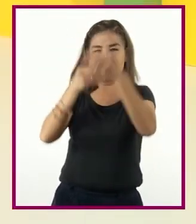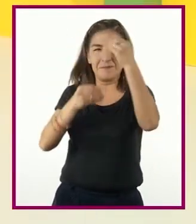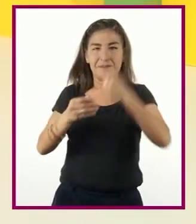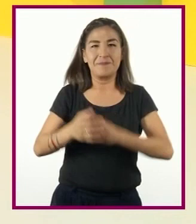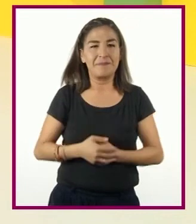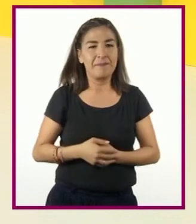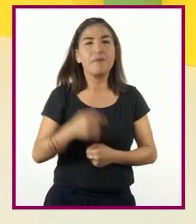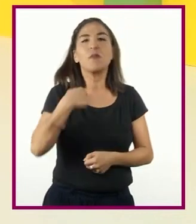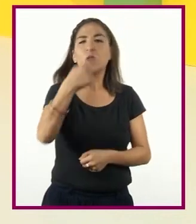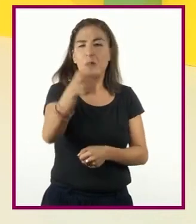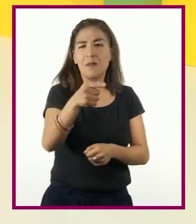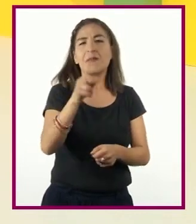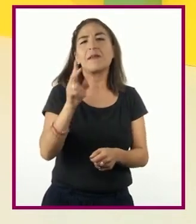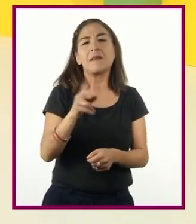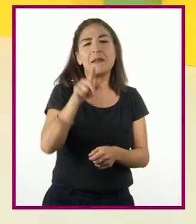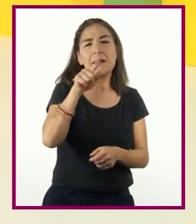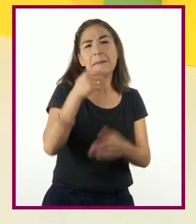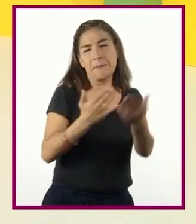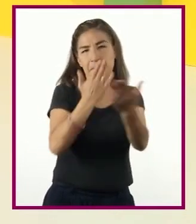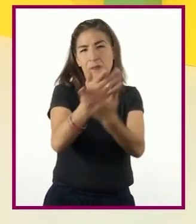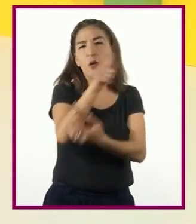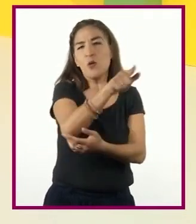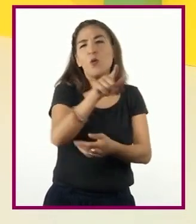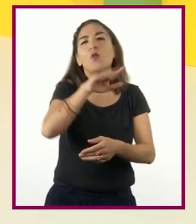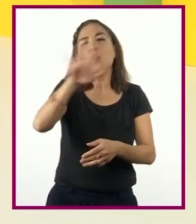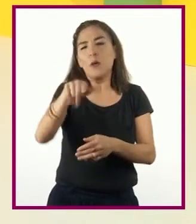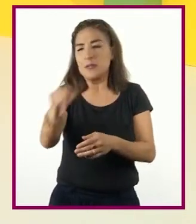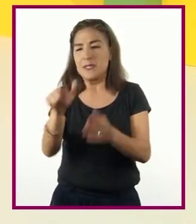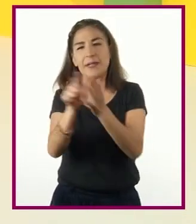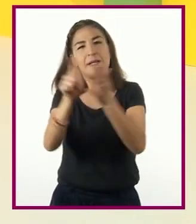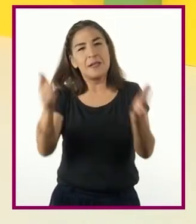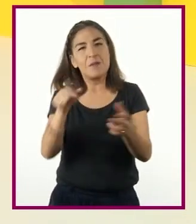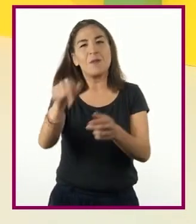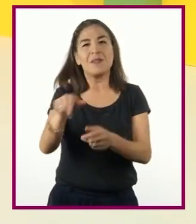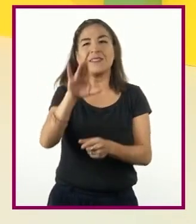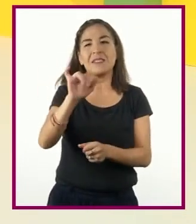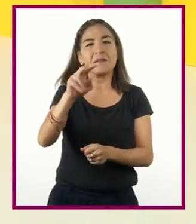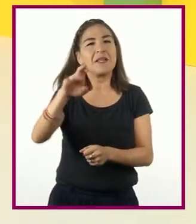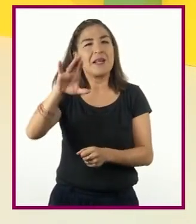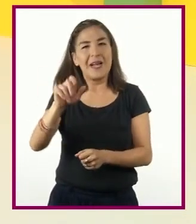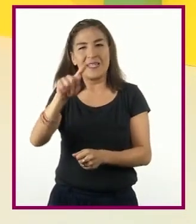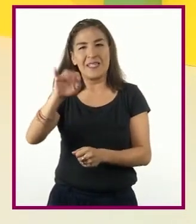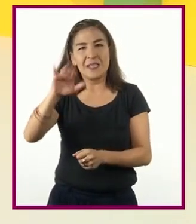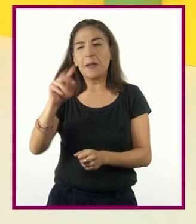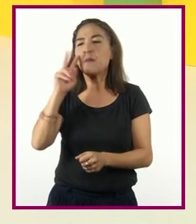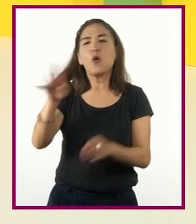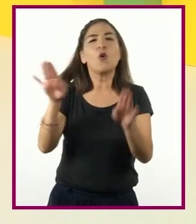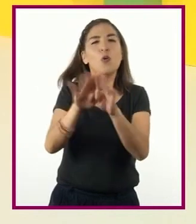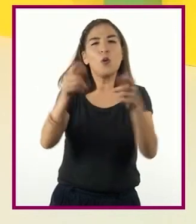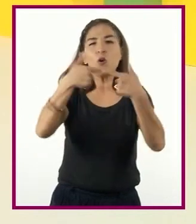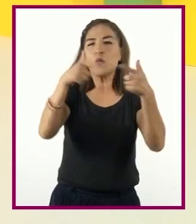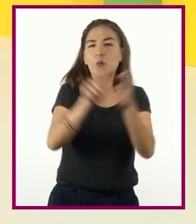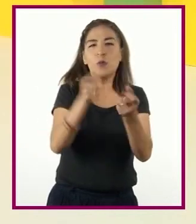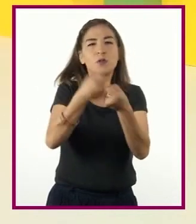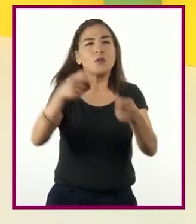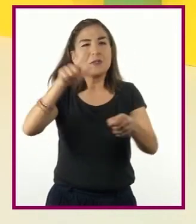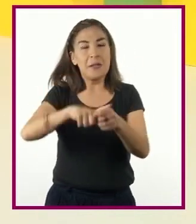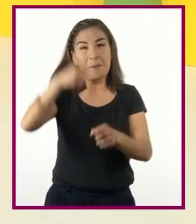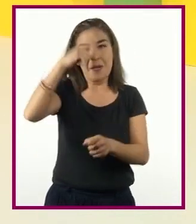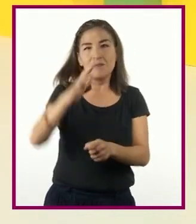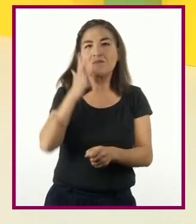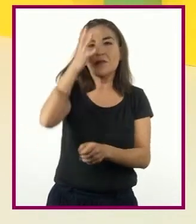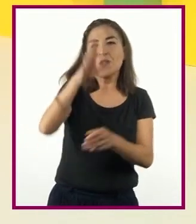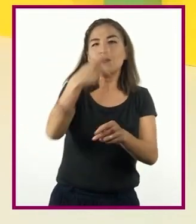Les invito a consultar su libro de texto para saber más acerca de cómo influyen los grupos sociales en la conformación de la